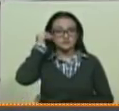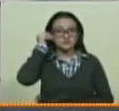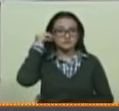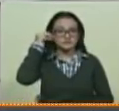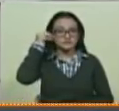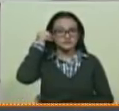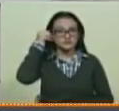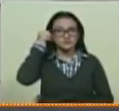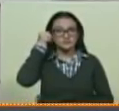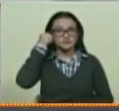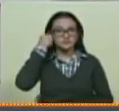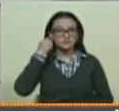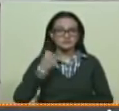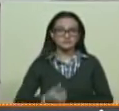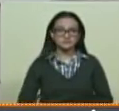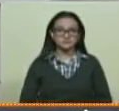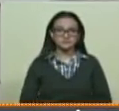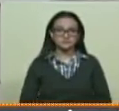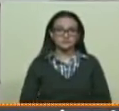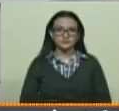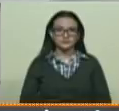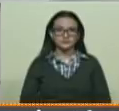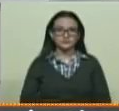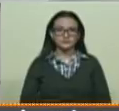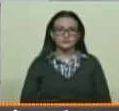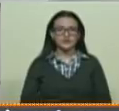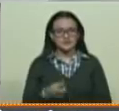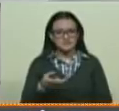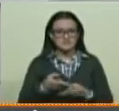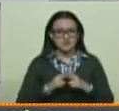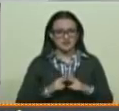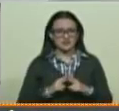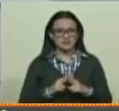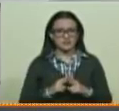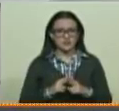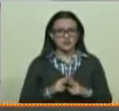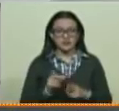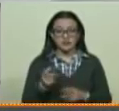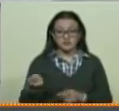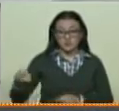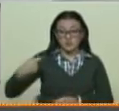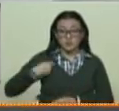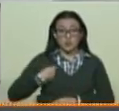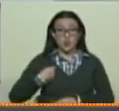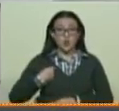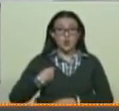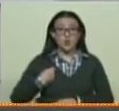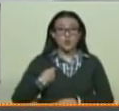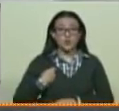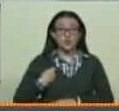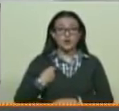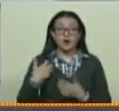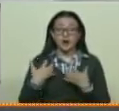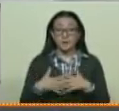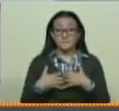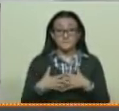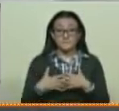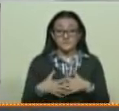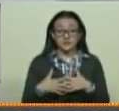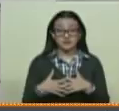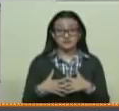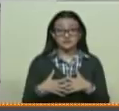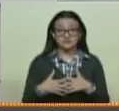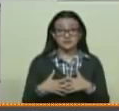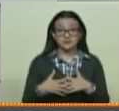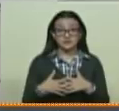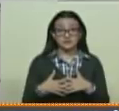préstamos que en ocasiones generalmente ni siquiera implicaban que se recibieran fondos, dejando a la empresa Citgo como garantía